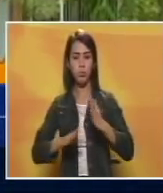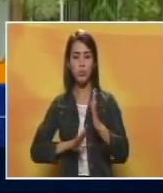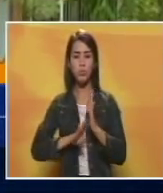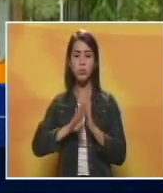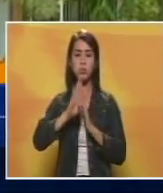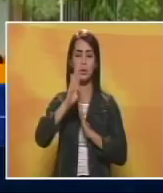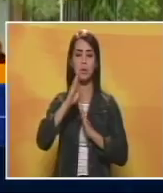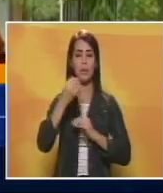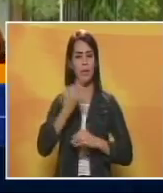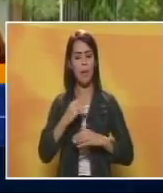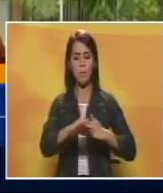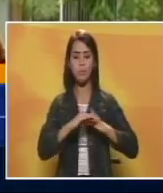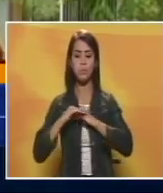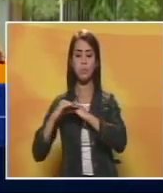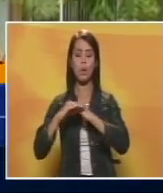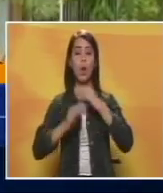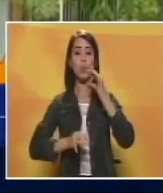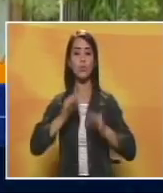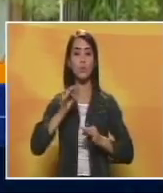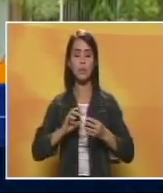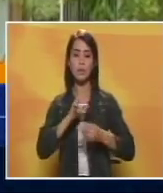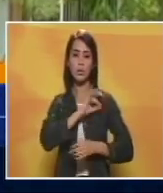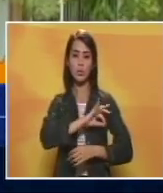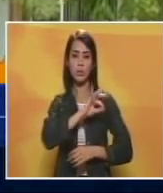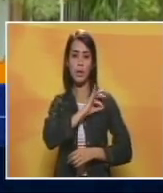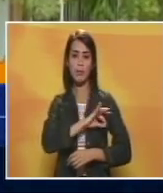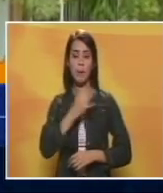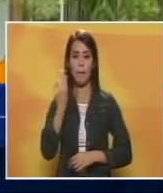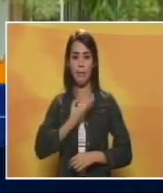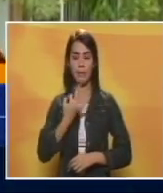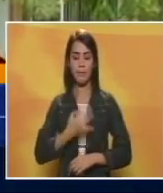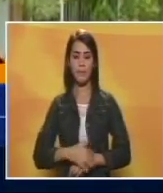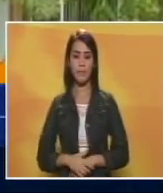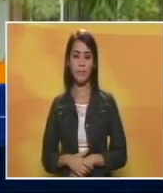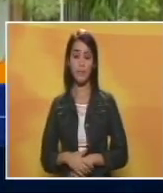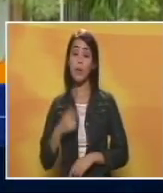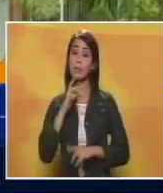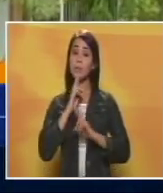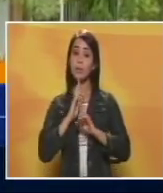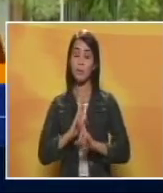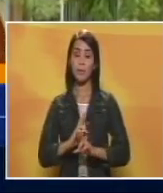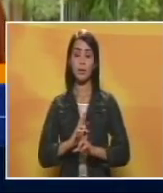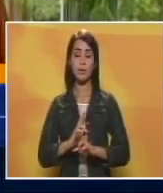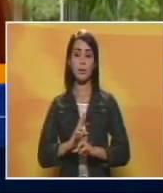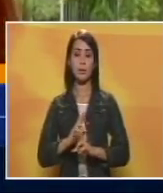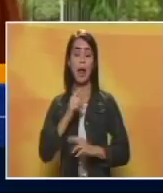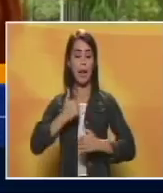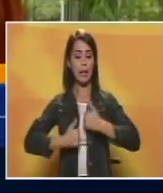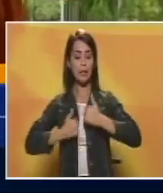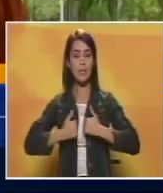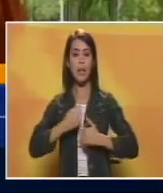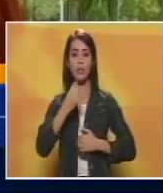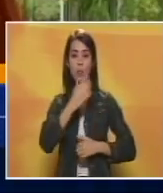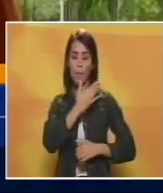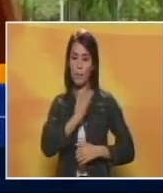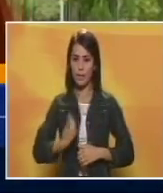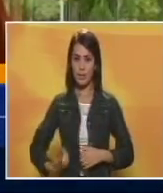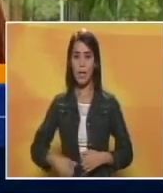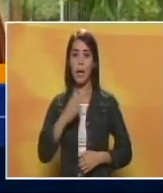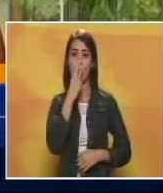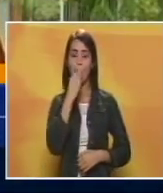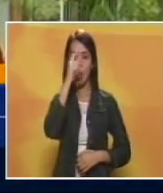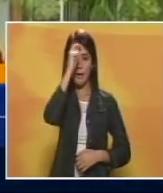la igualdad, de la justicia social verdadera. Esa es mi respuesta al candidato presidencial Henry